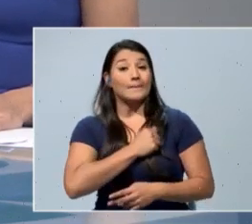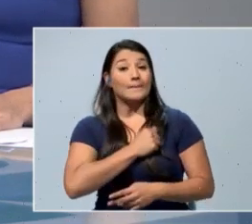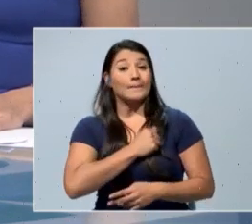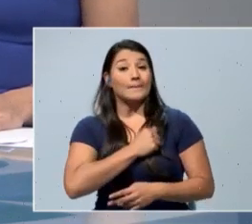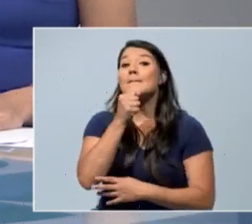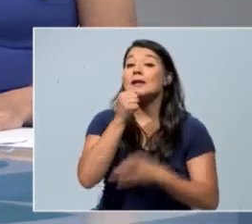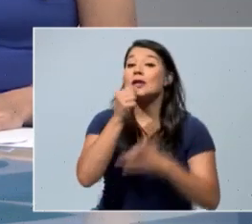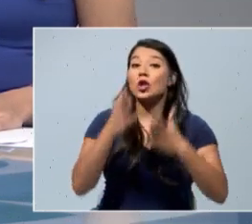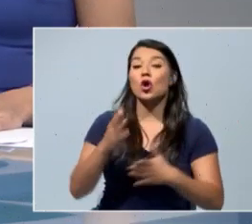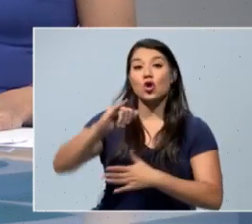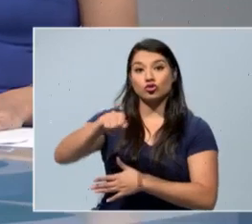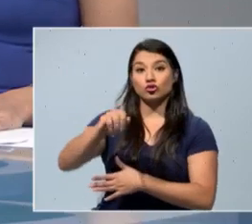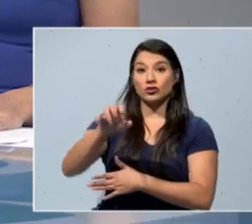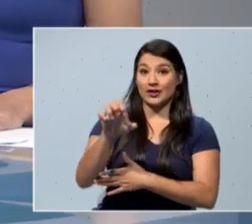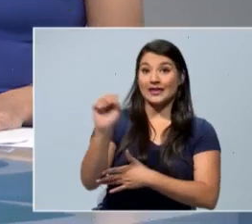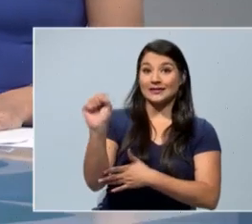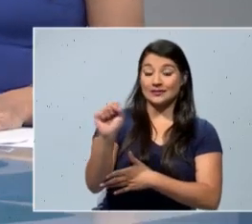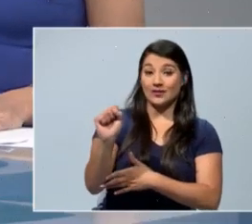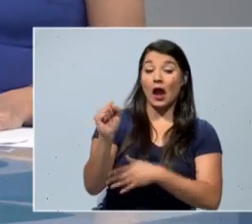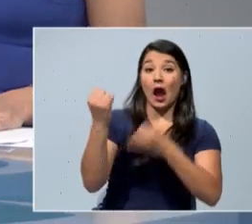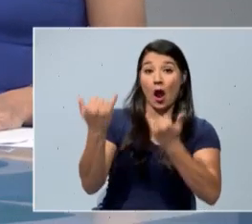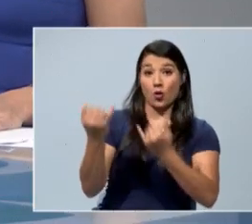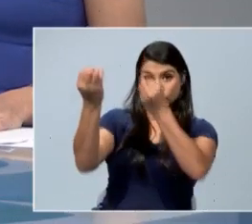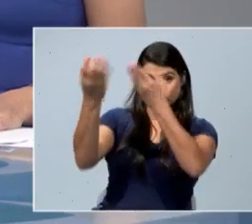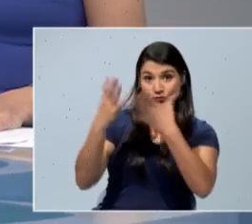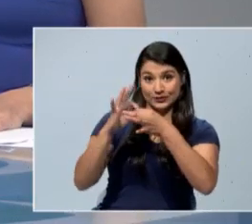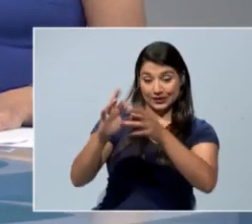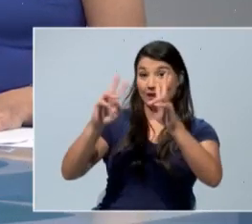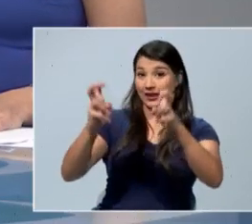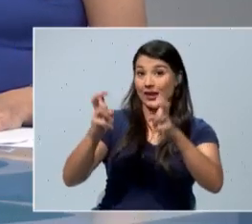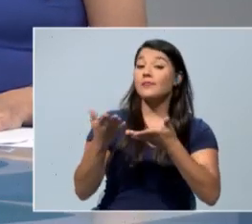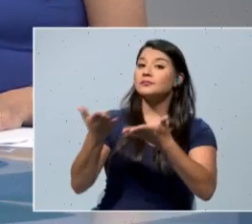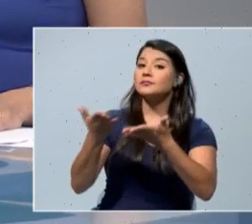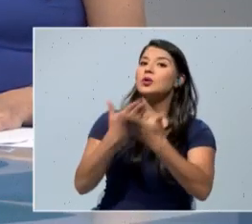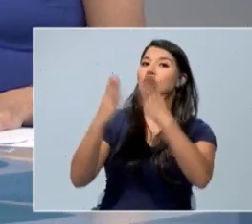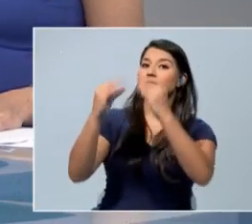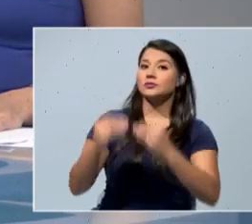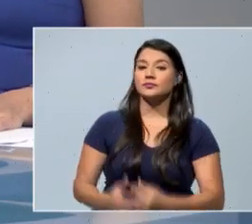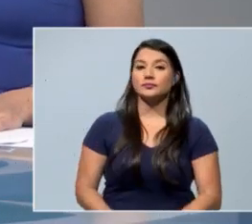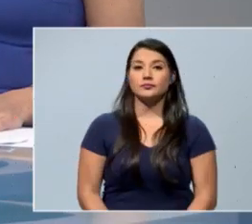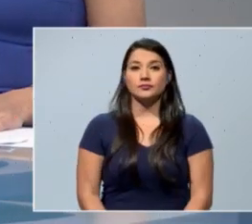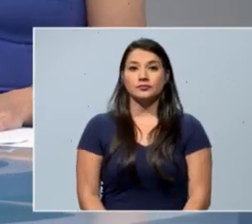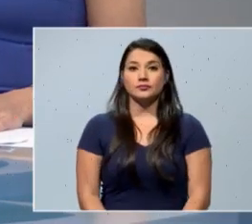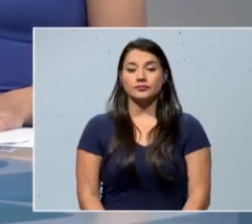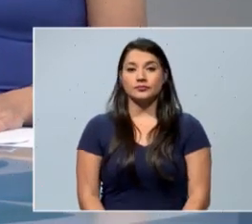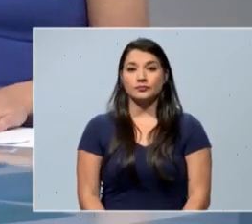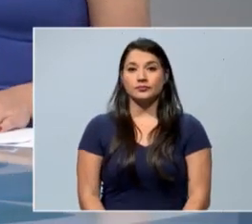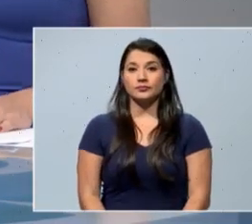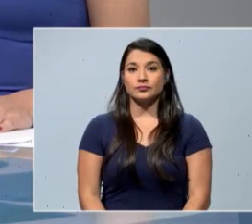El periodista José Enrique Cibaja nos informa sobre el tema. Adelante, José Enrique, muy buenas noches.